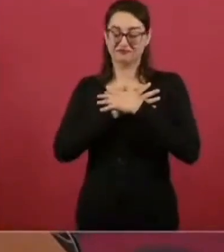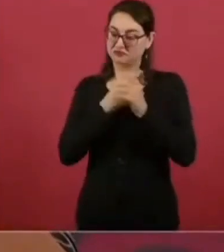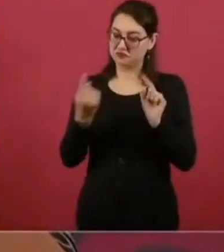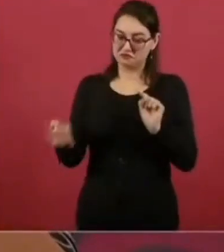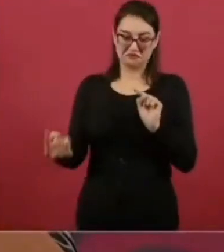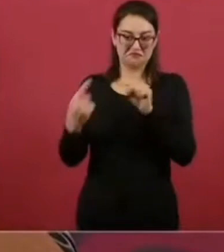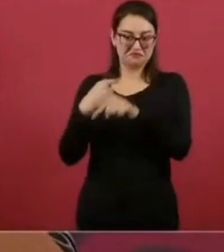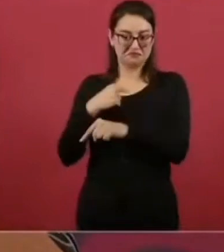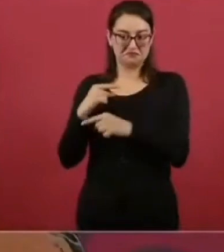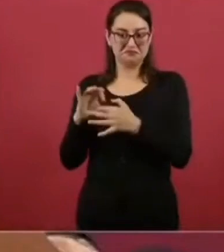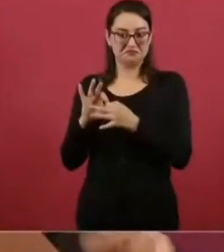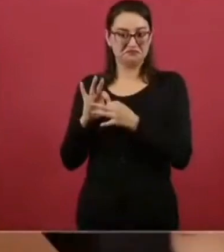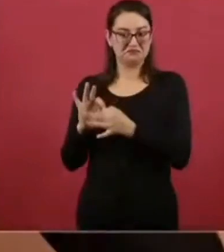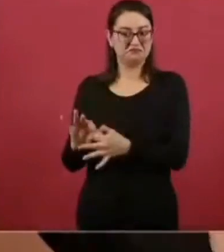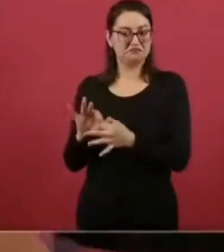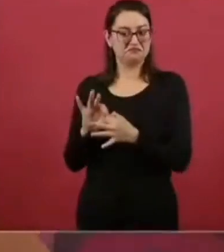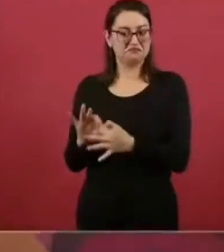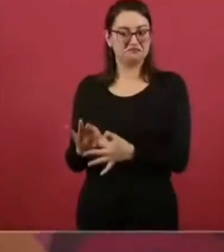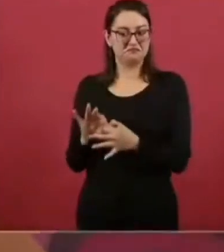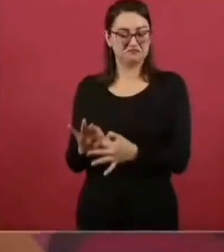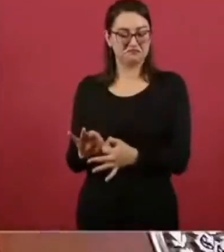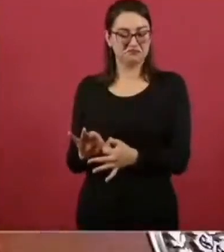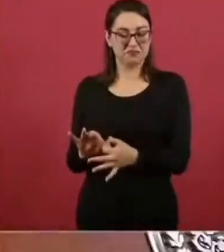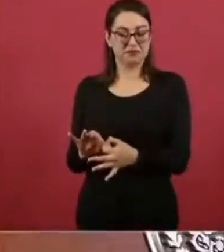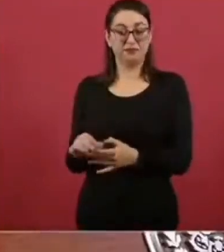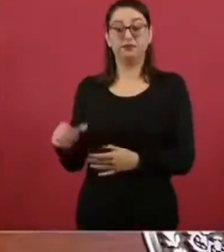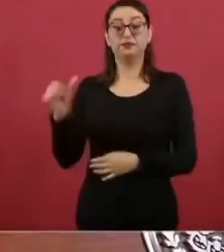Y en las plazas